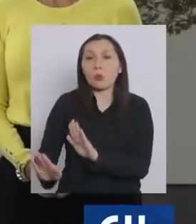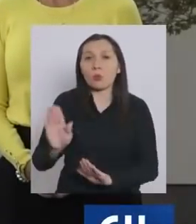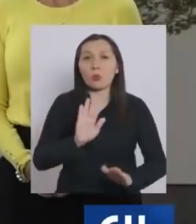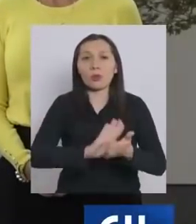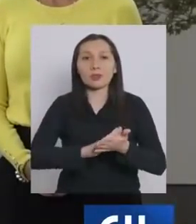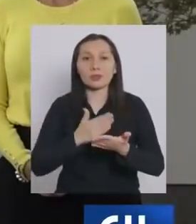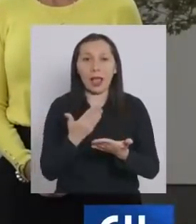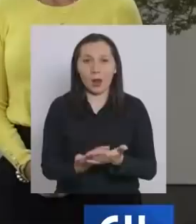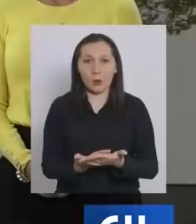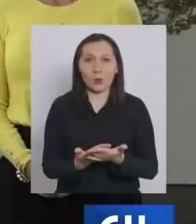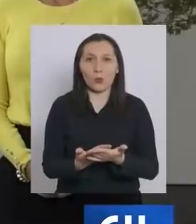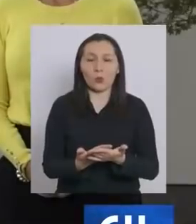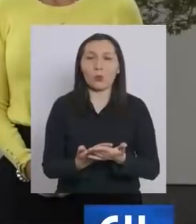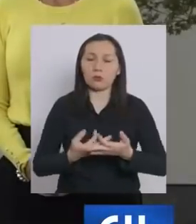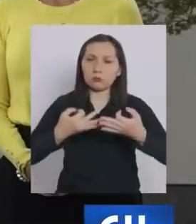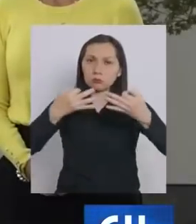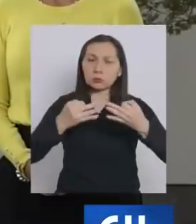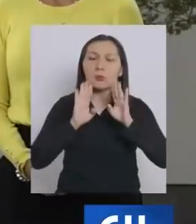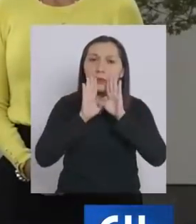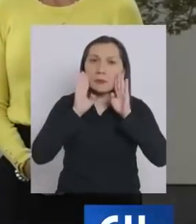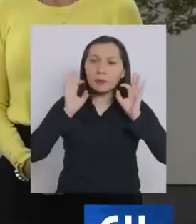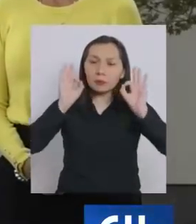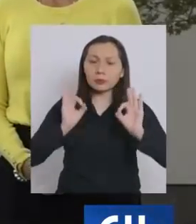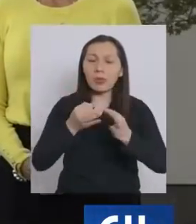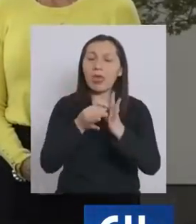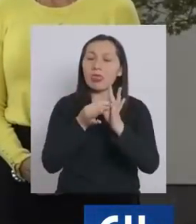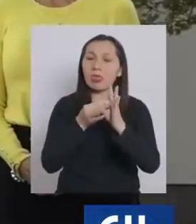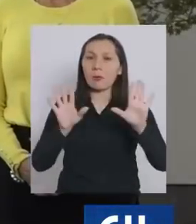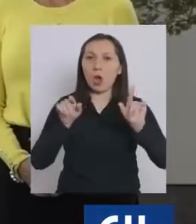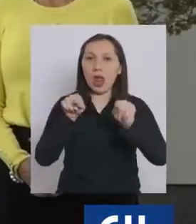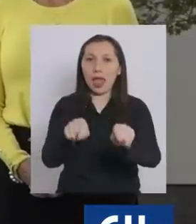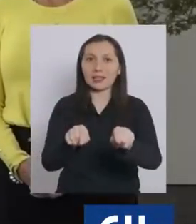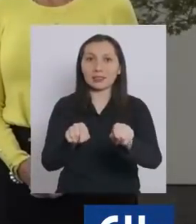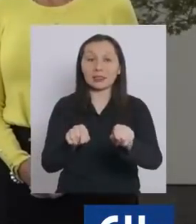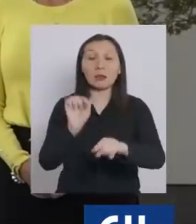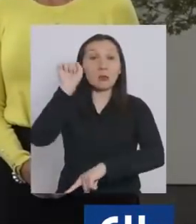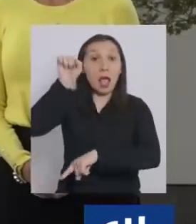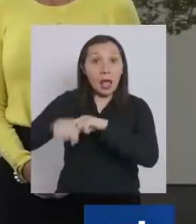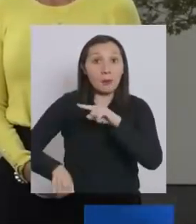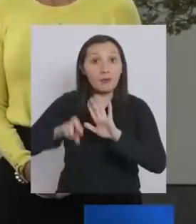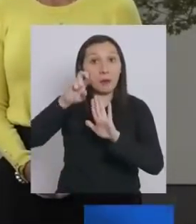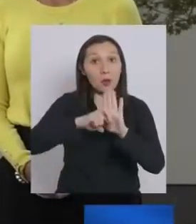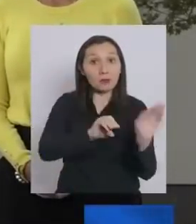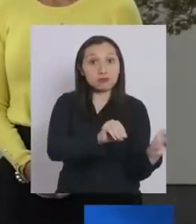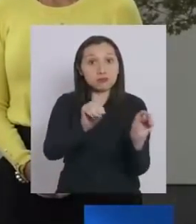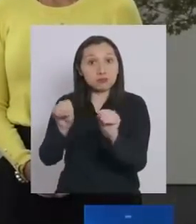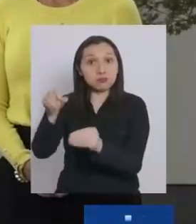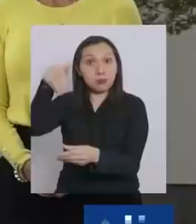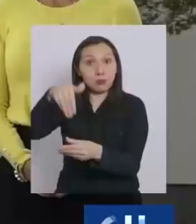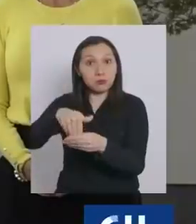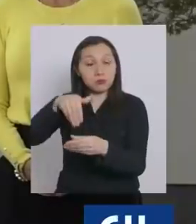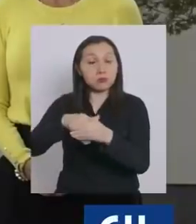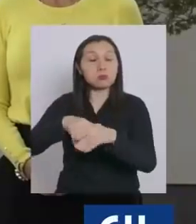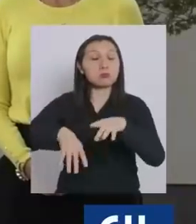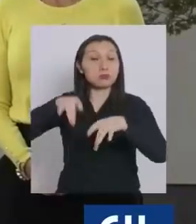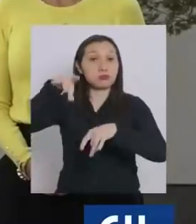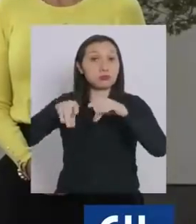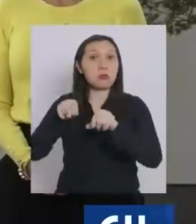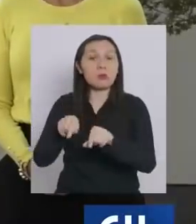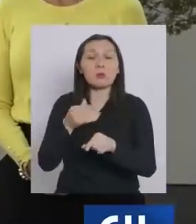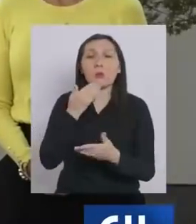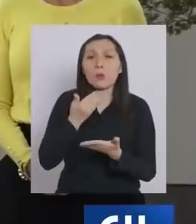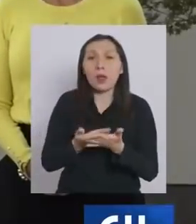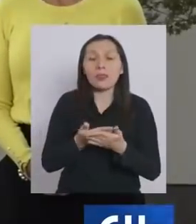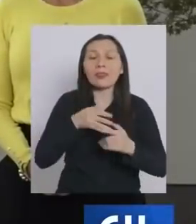la salud y la legitimidad de nuestra democracia. De ser aprobado este proyecto, las elecciones se